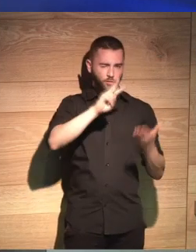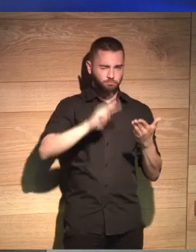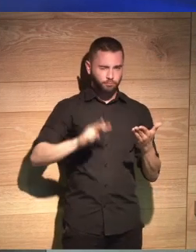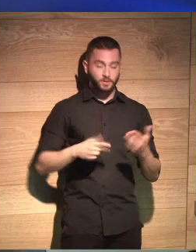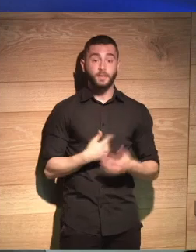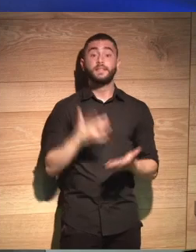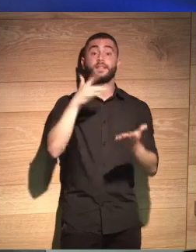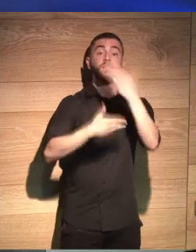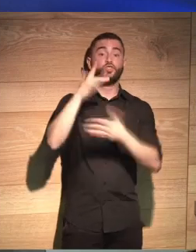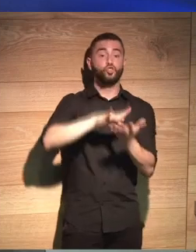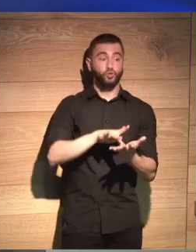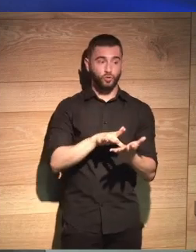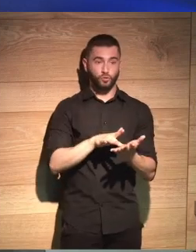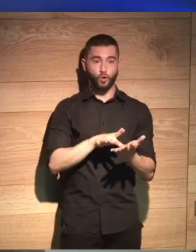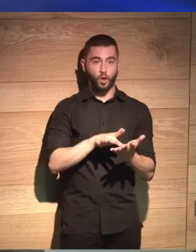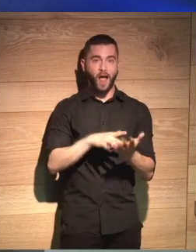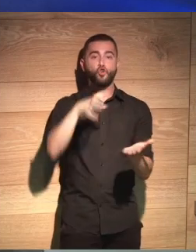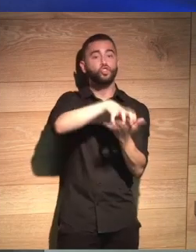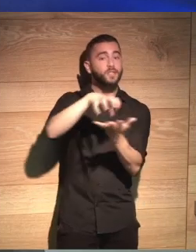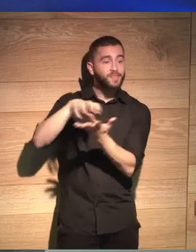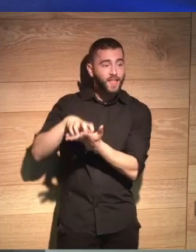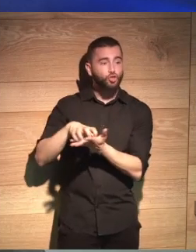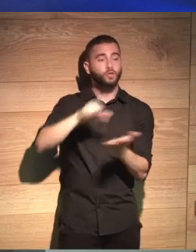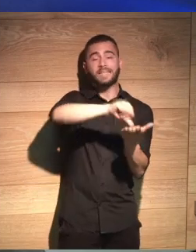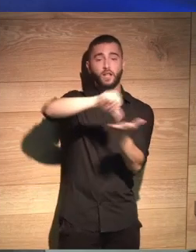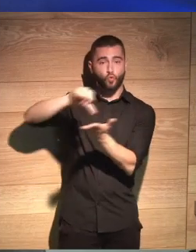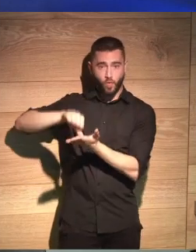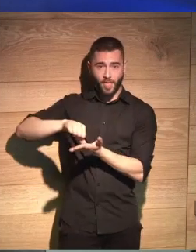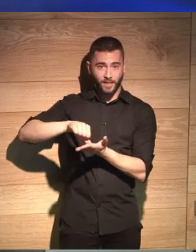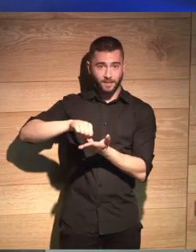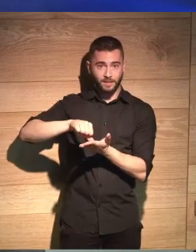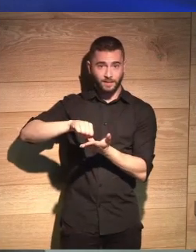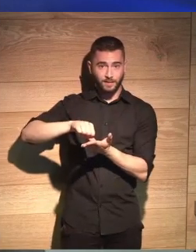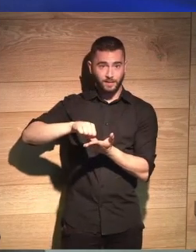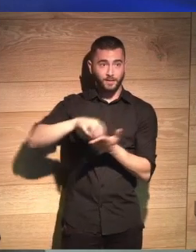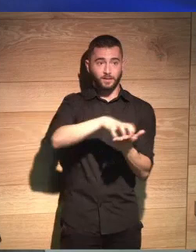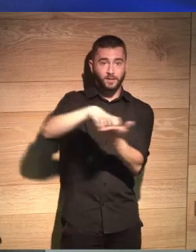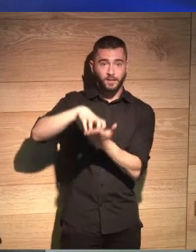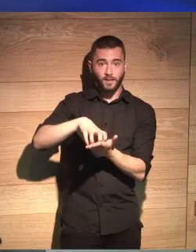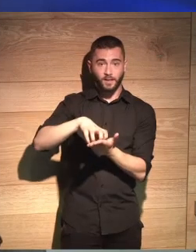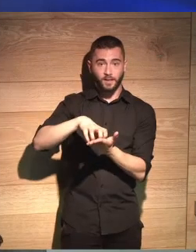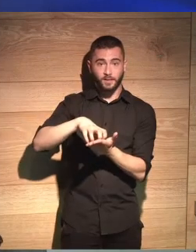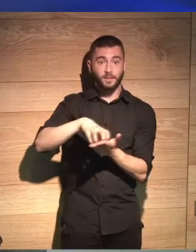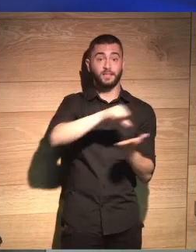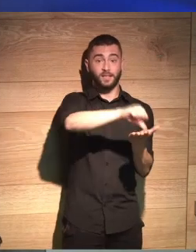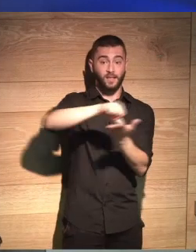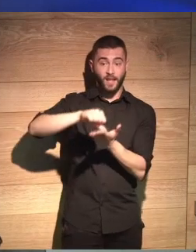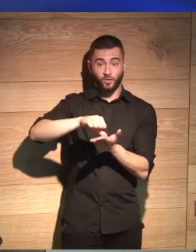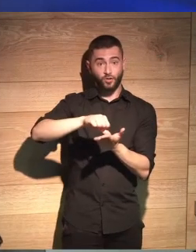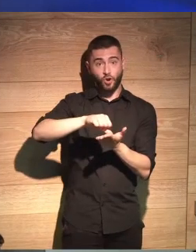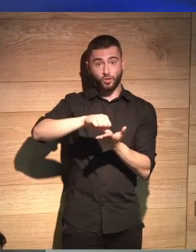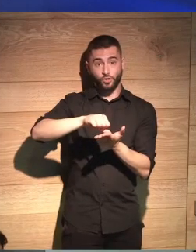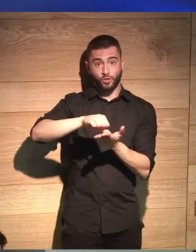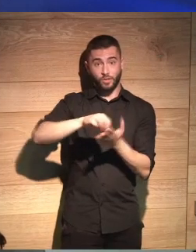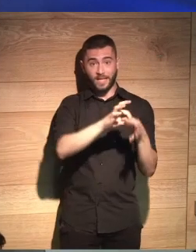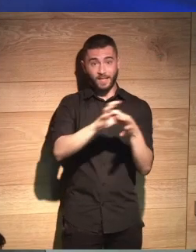hay un momento en el que habla de los centros de las ciudades sin centro y ciudades con centro. Y ahí decía